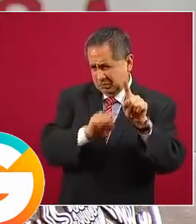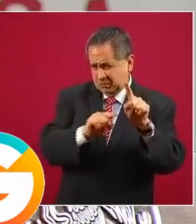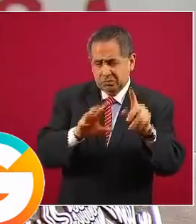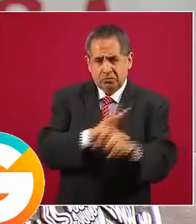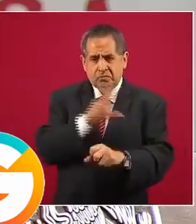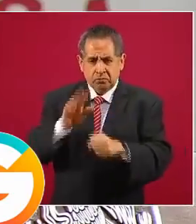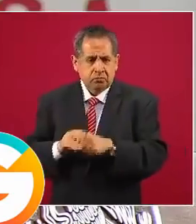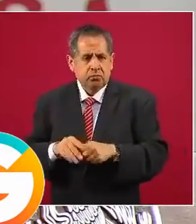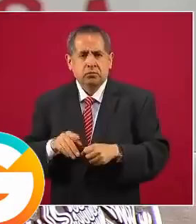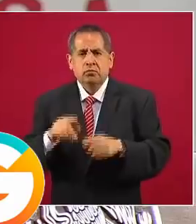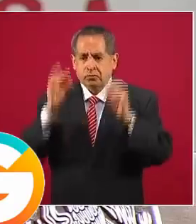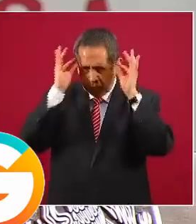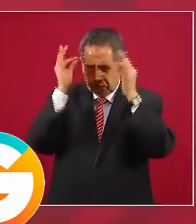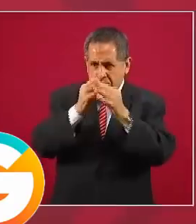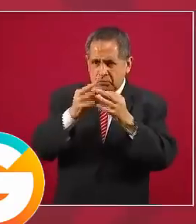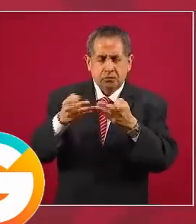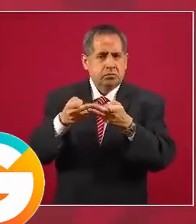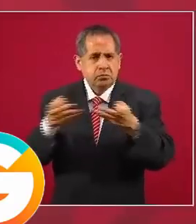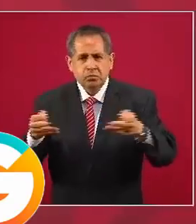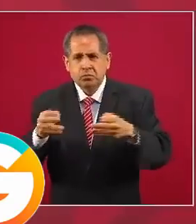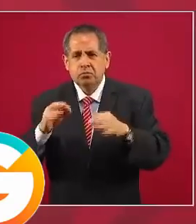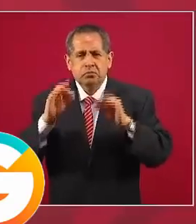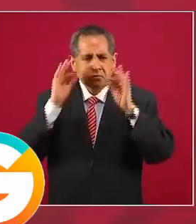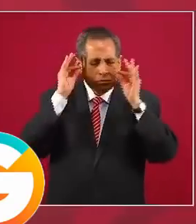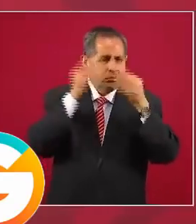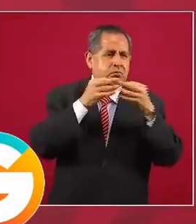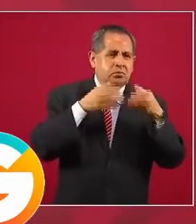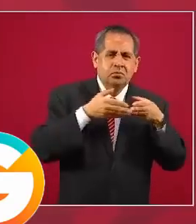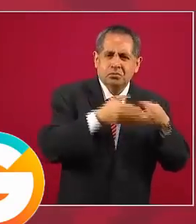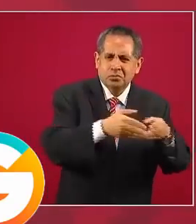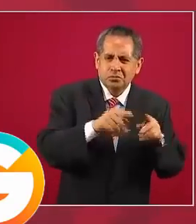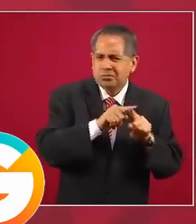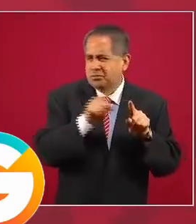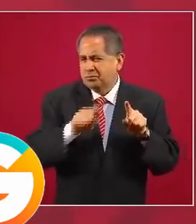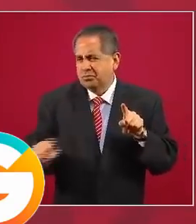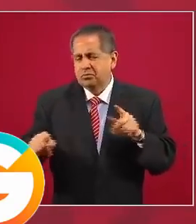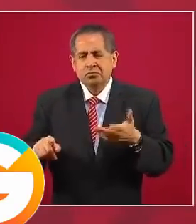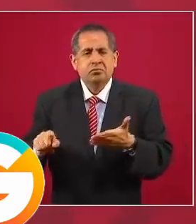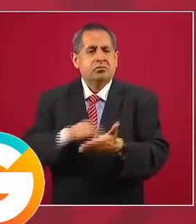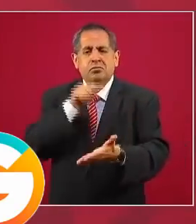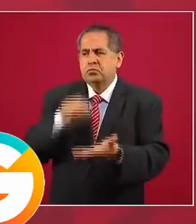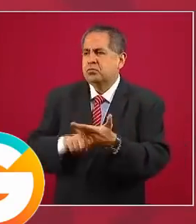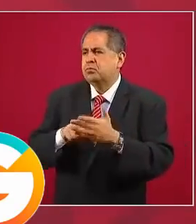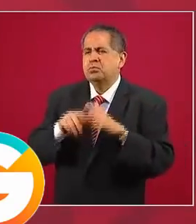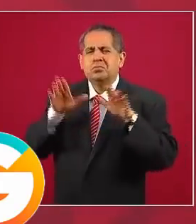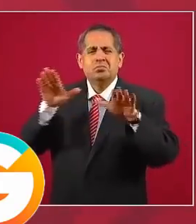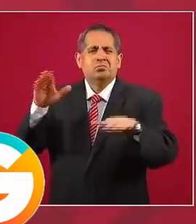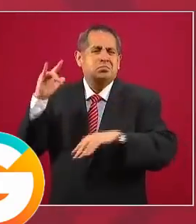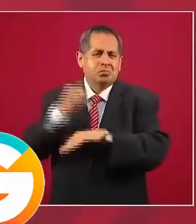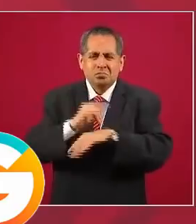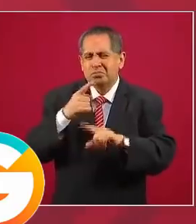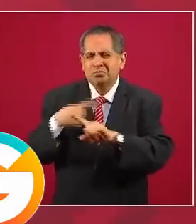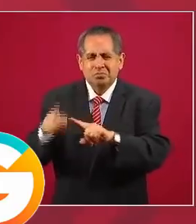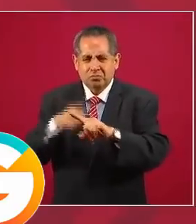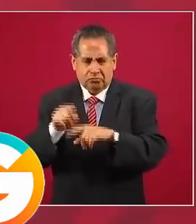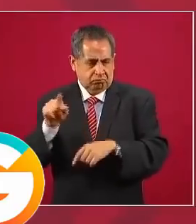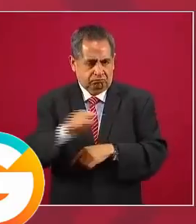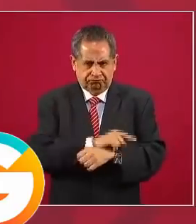las terrestres, en las marinas, en los recintos portuarios,